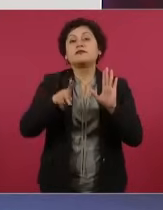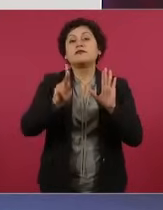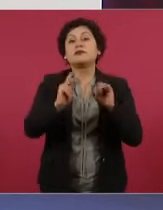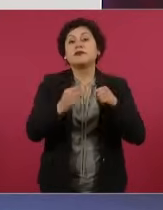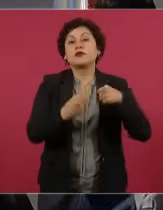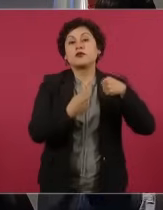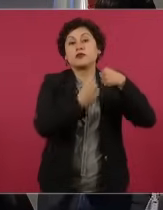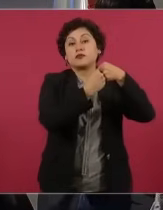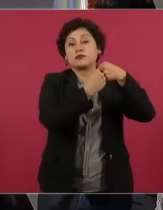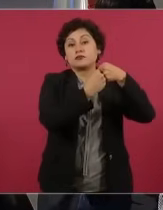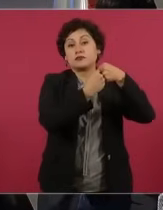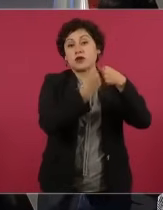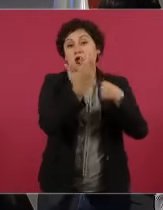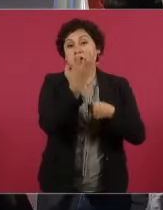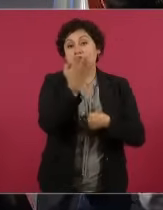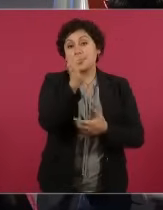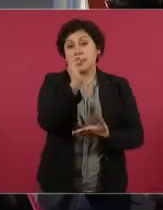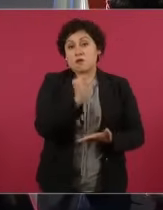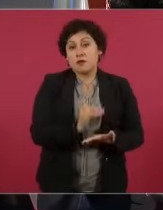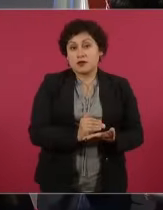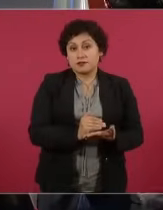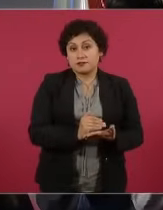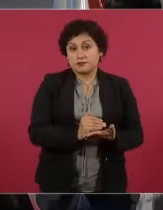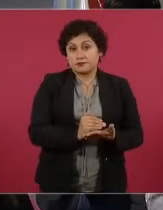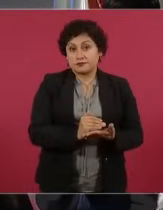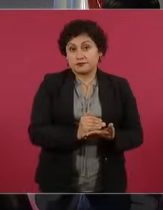son 5 pesos menos.